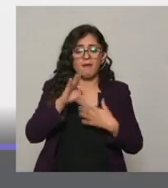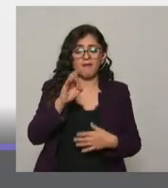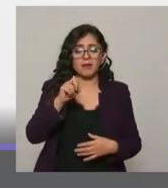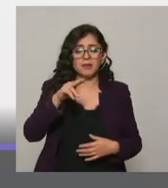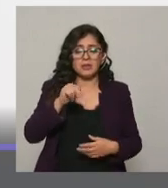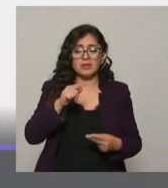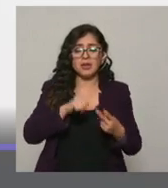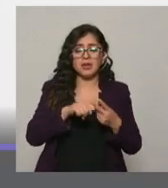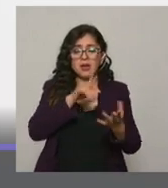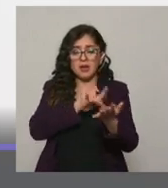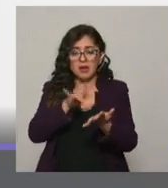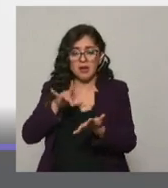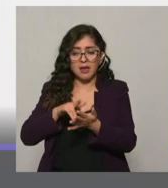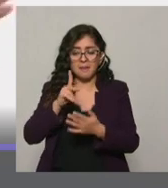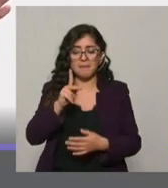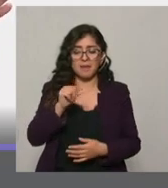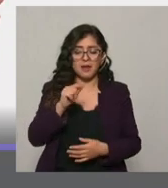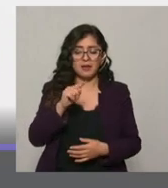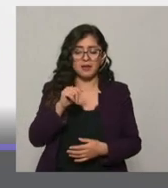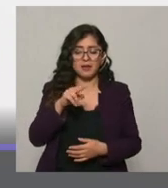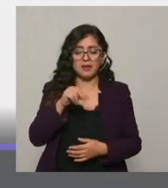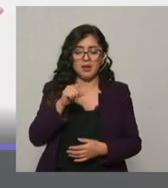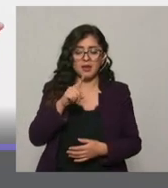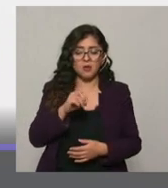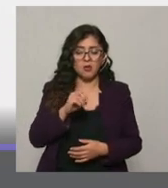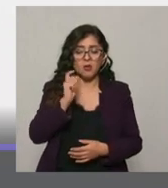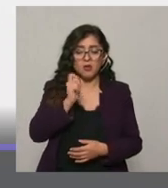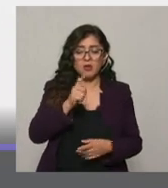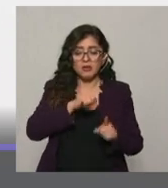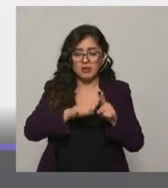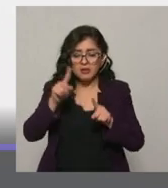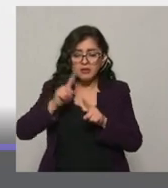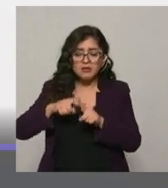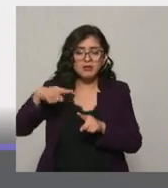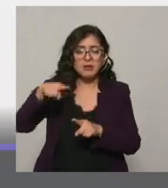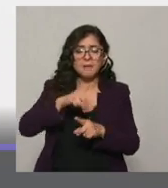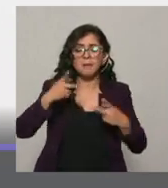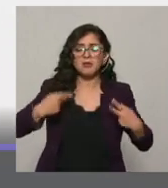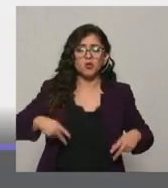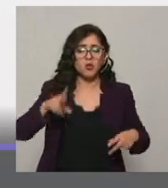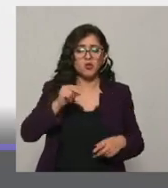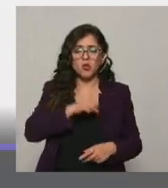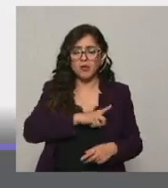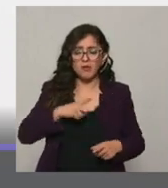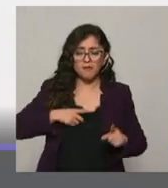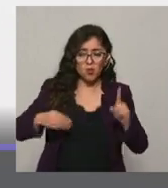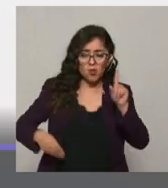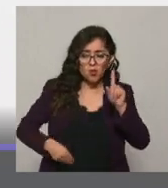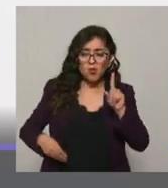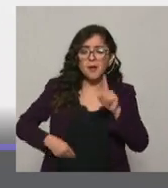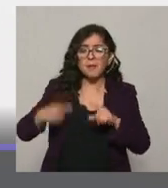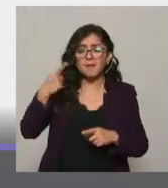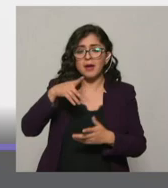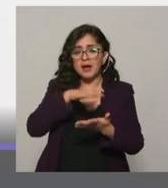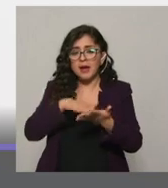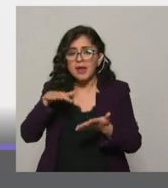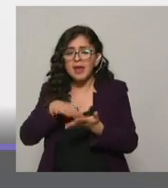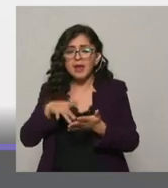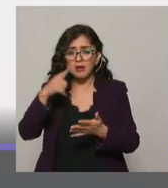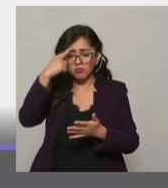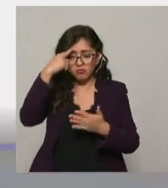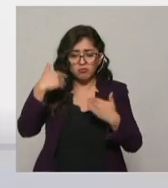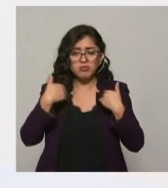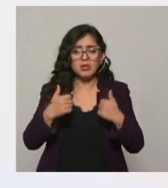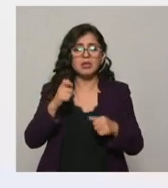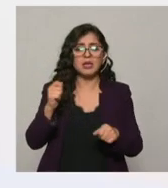aliada al patriarcado, de todo, porque además de todo ya la gente no tiene la capacidad de leer y de analizar lo que está leyendo. Hay